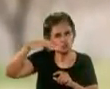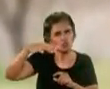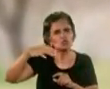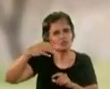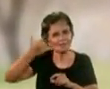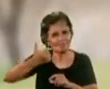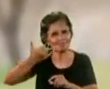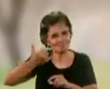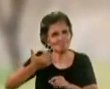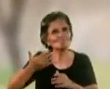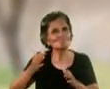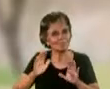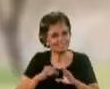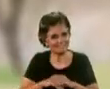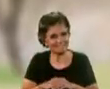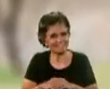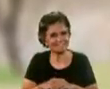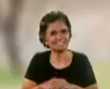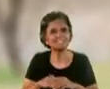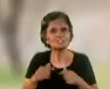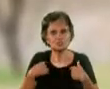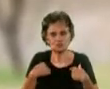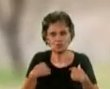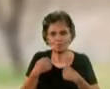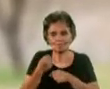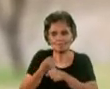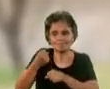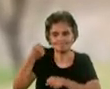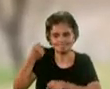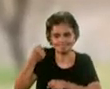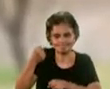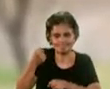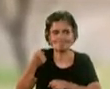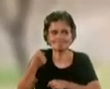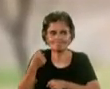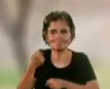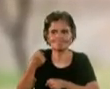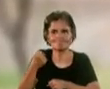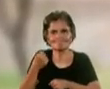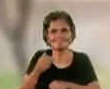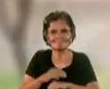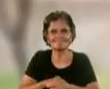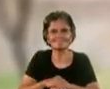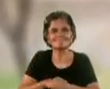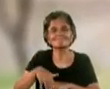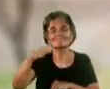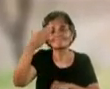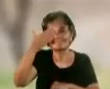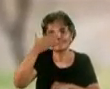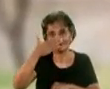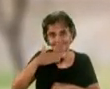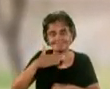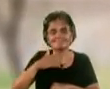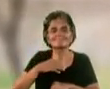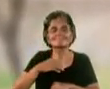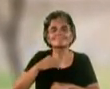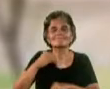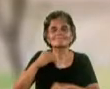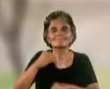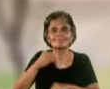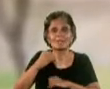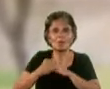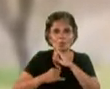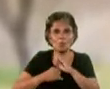la jornada, así que yo saldría bien preparado de mi hogar. Y después vamos a contarles que la máxima para hoy en Mercedes va a